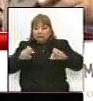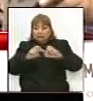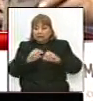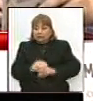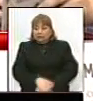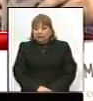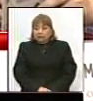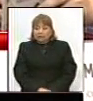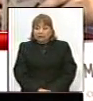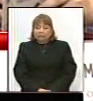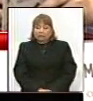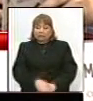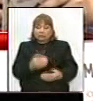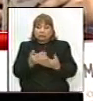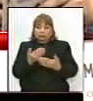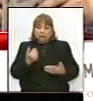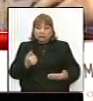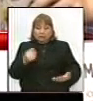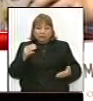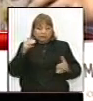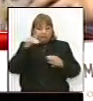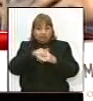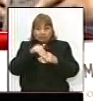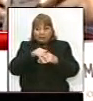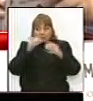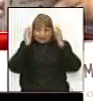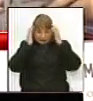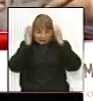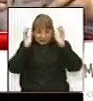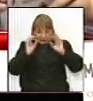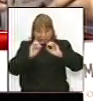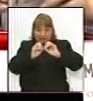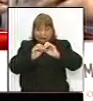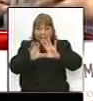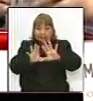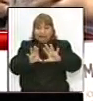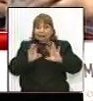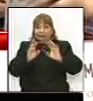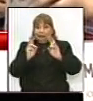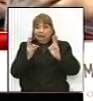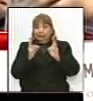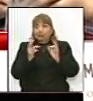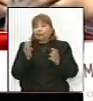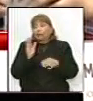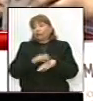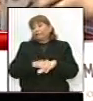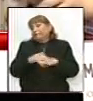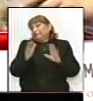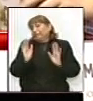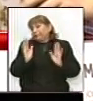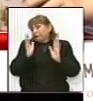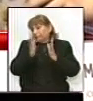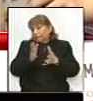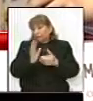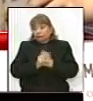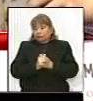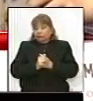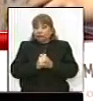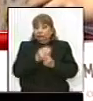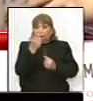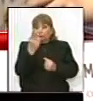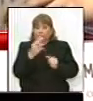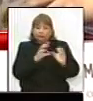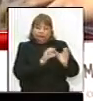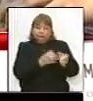creo que antes de votar, presidenta, estemos muy claros sobre el tema, porque en todo caso dejemos que sea atribución de las dos